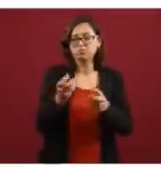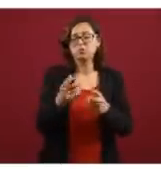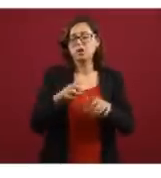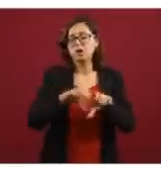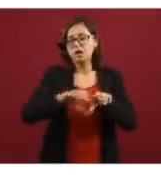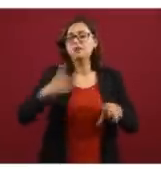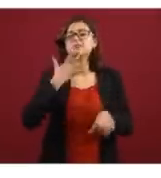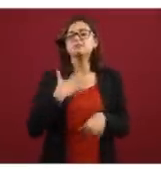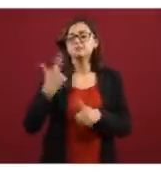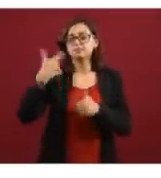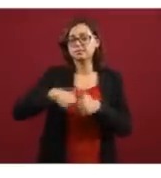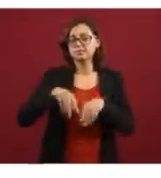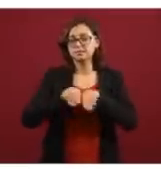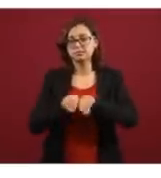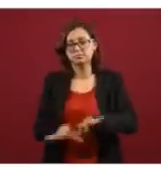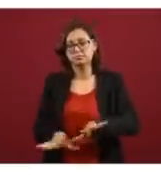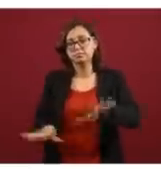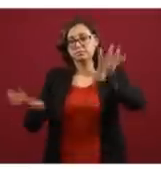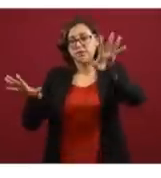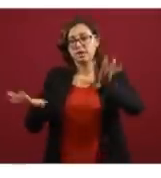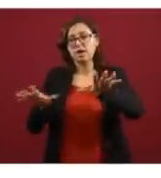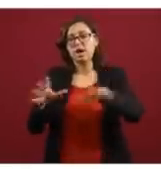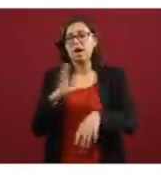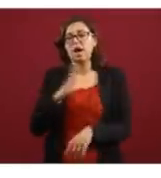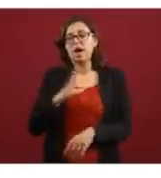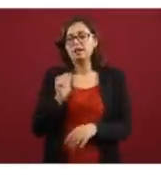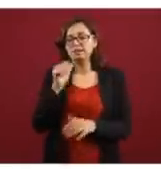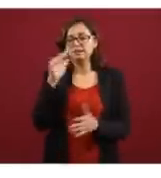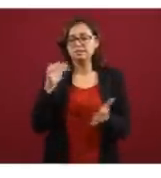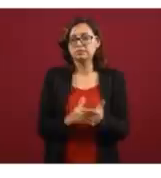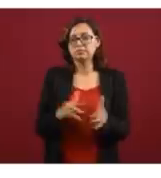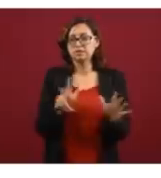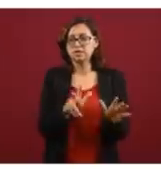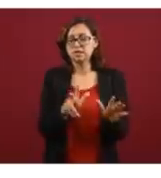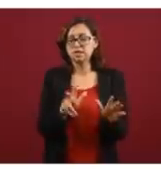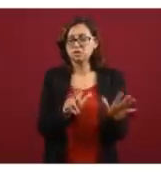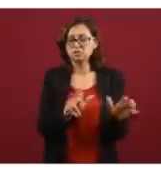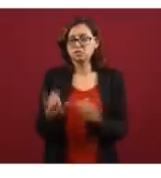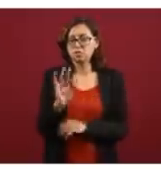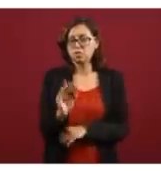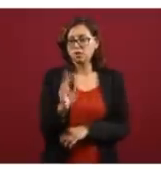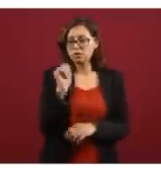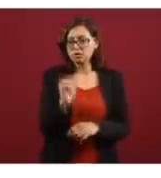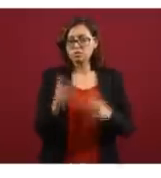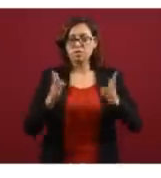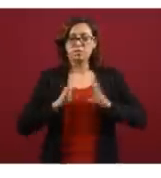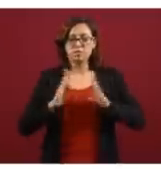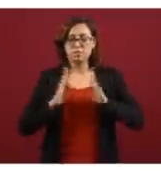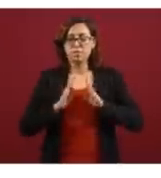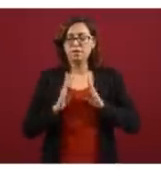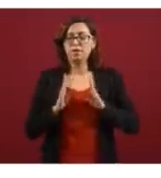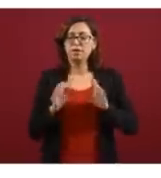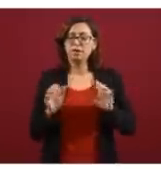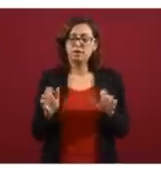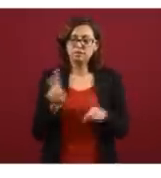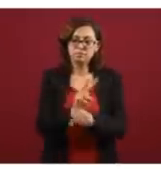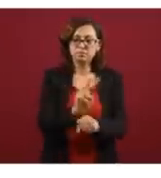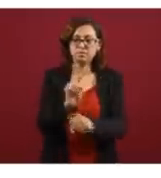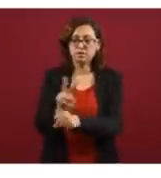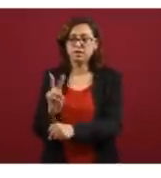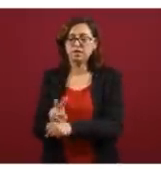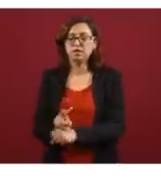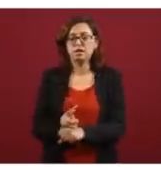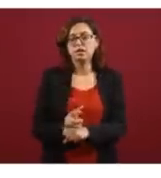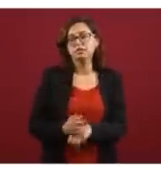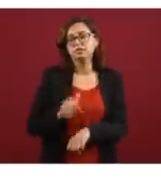ciudades del país, tenemos 6.849 efectivos que incluyen 16 estados